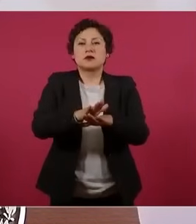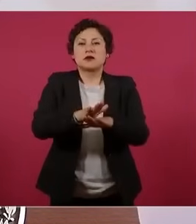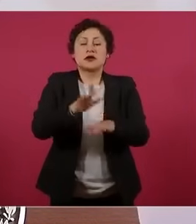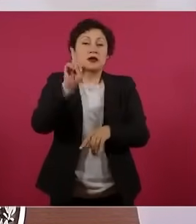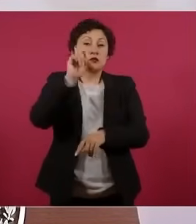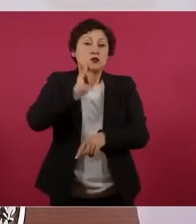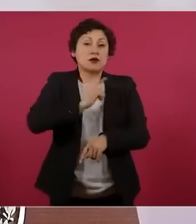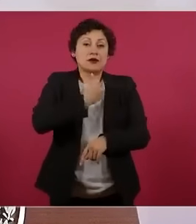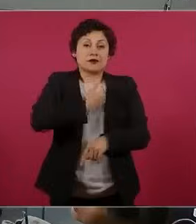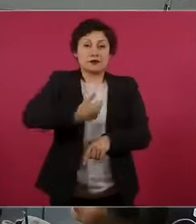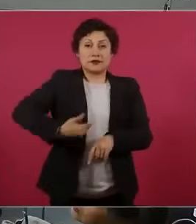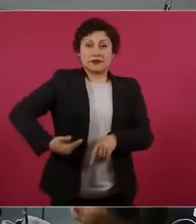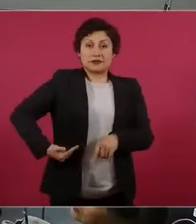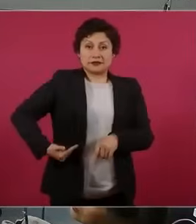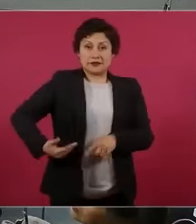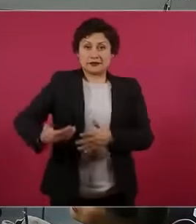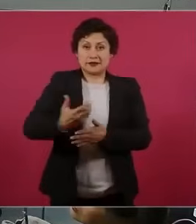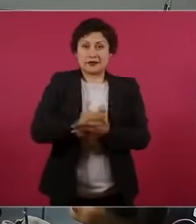electa.